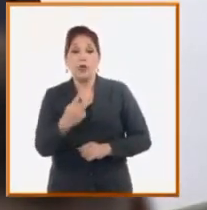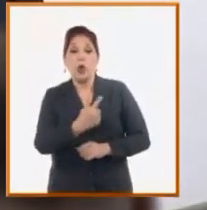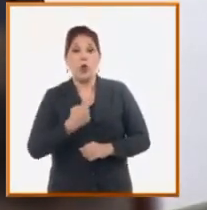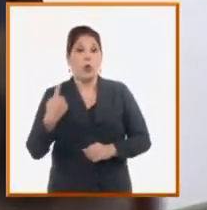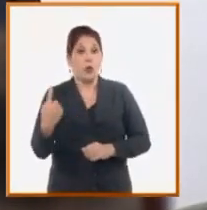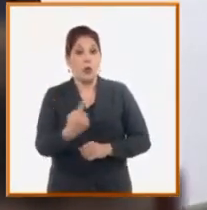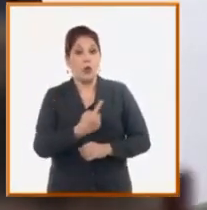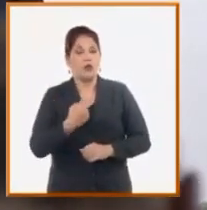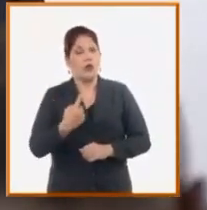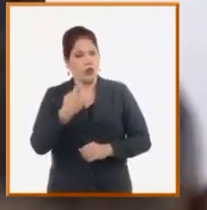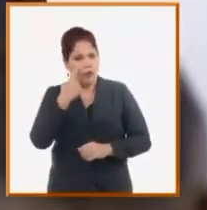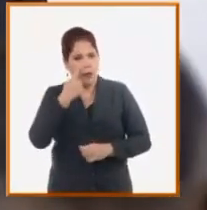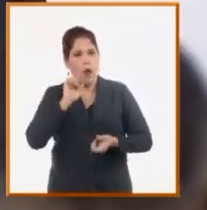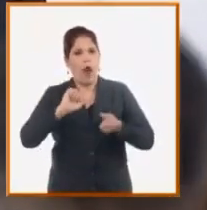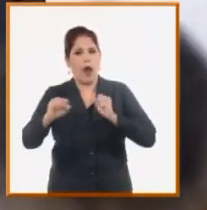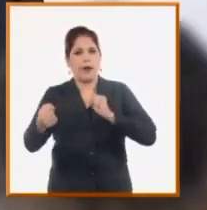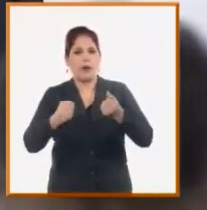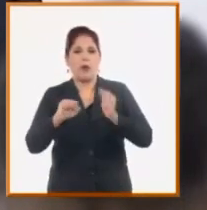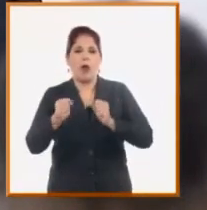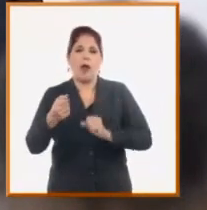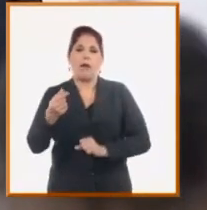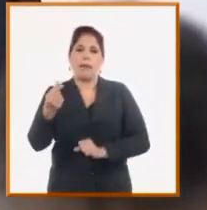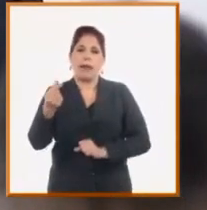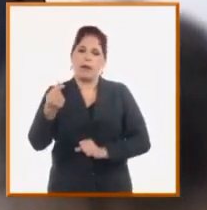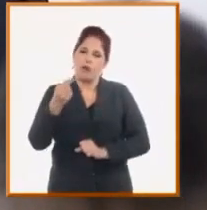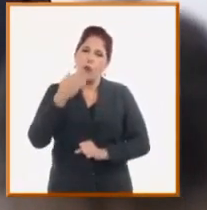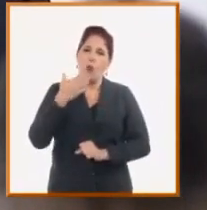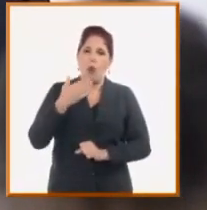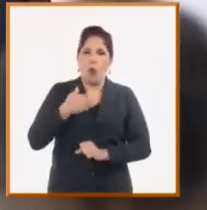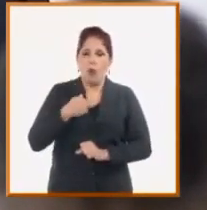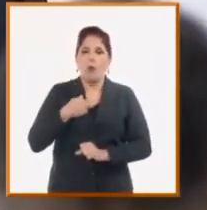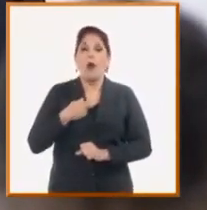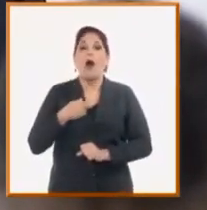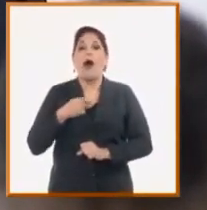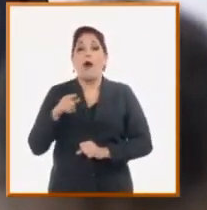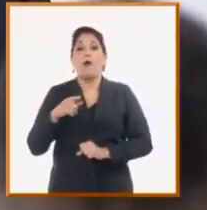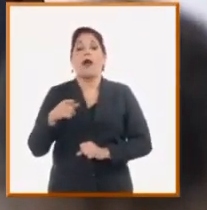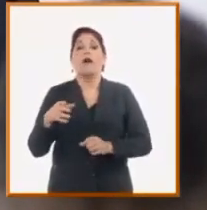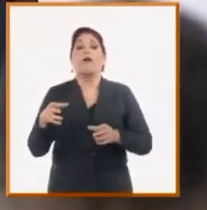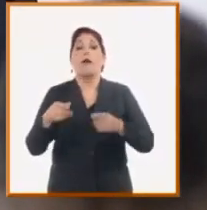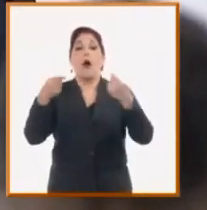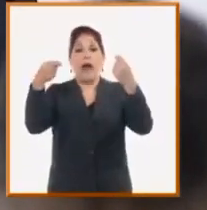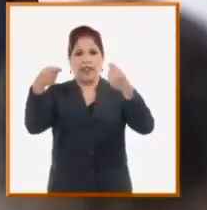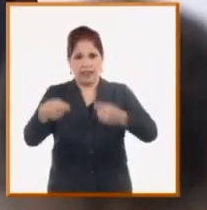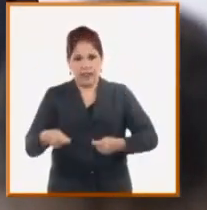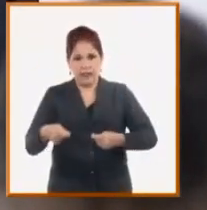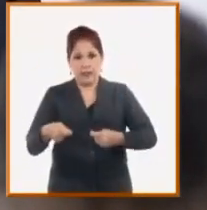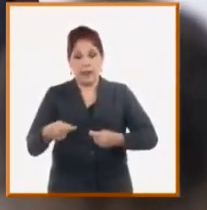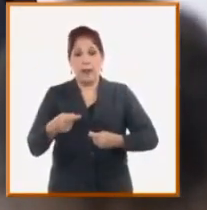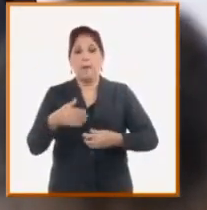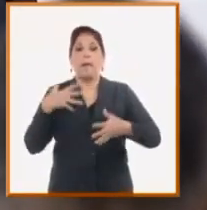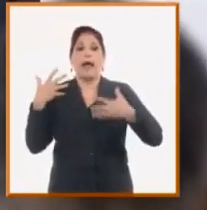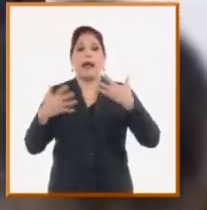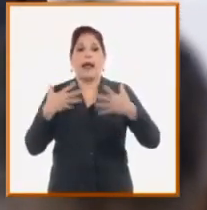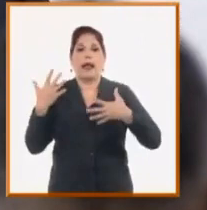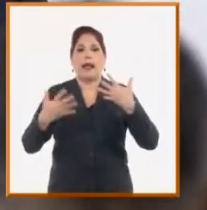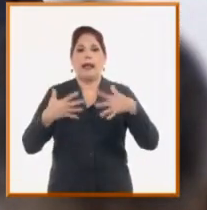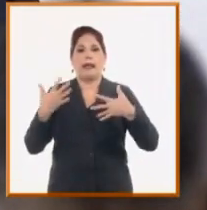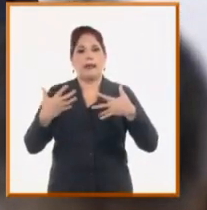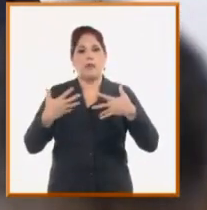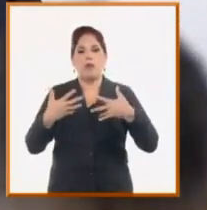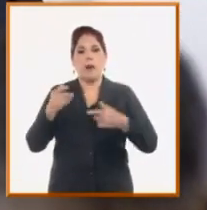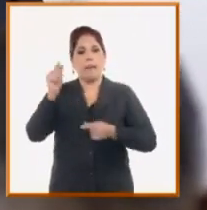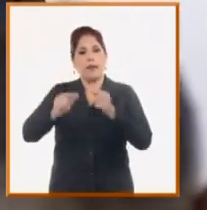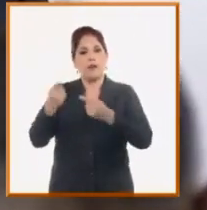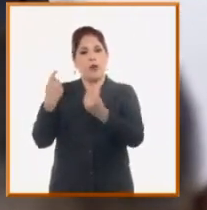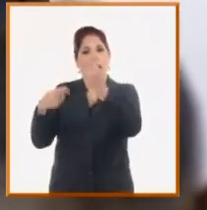sí vamos a regular eso. Y nosotros vamos a tomar un grupo de decisiones que estimulan a todo el que importe materia